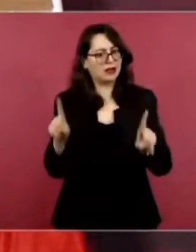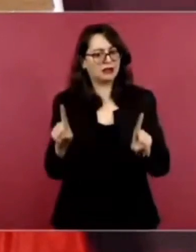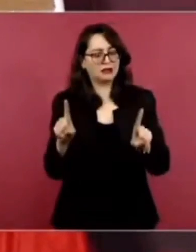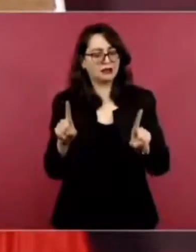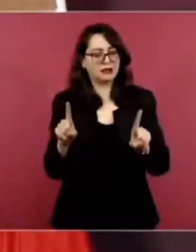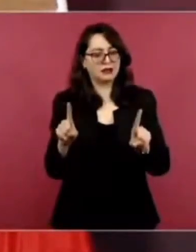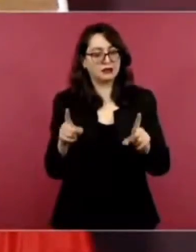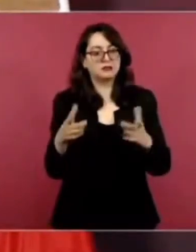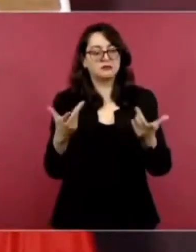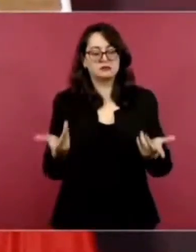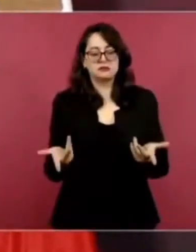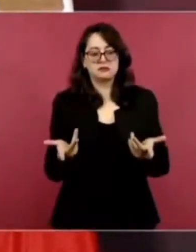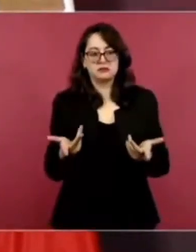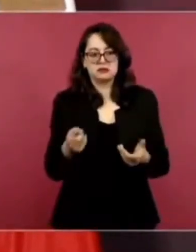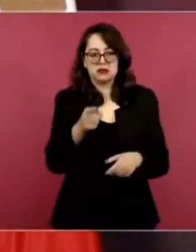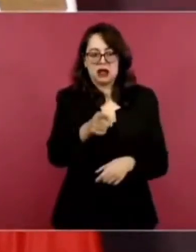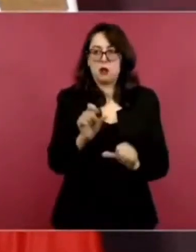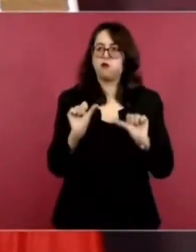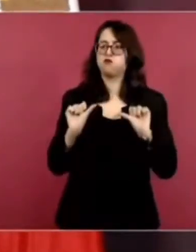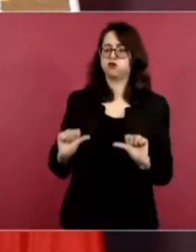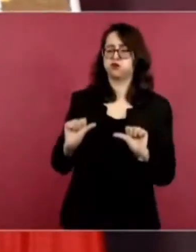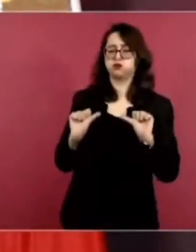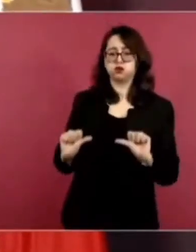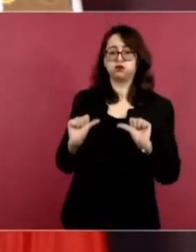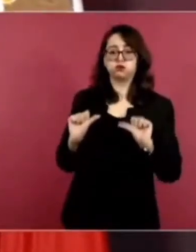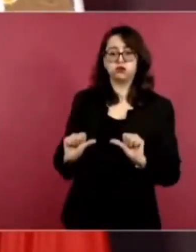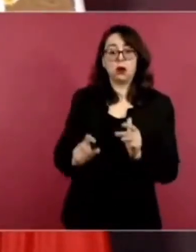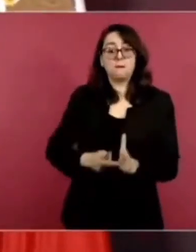eso que les estoy planteando.